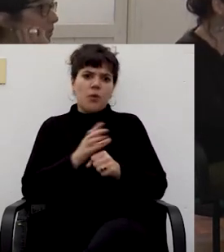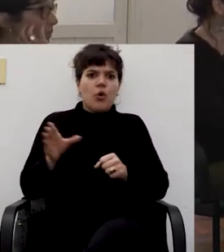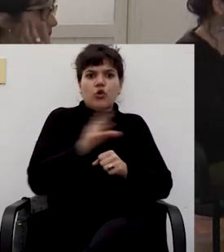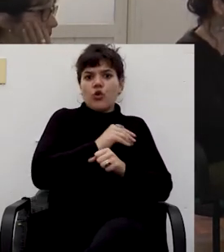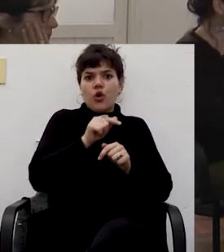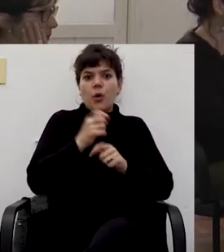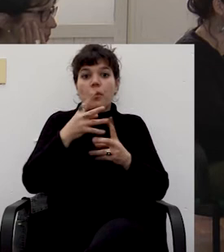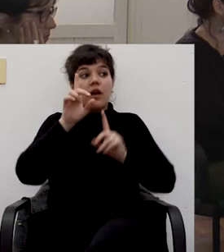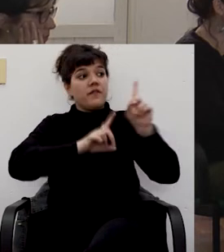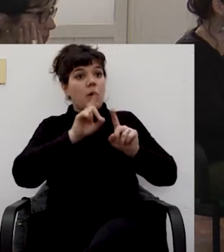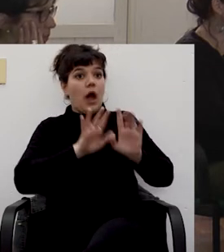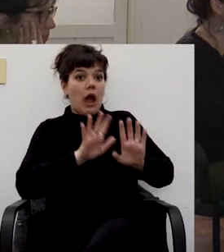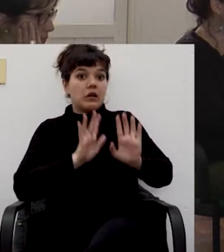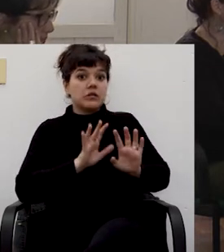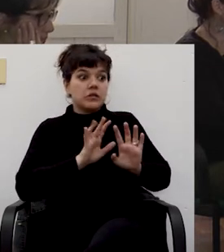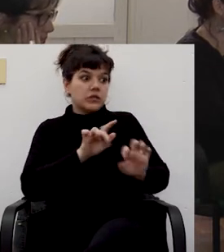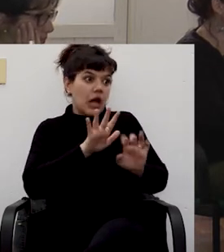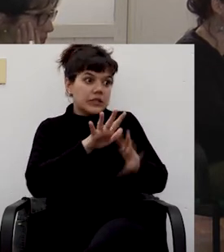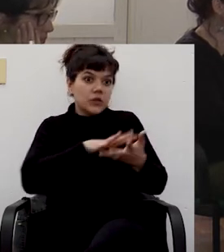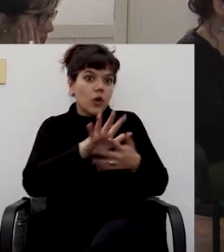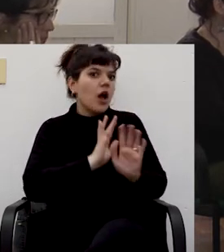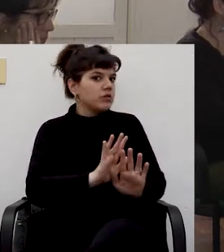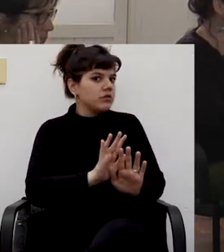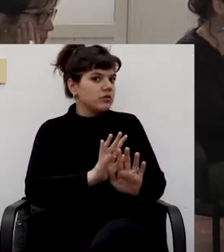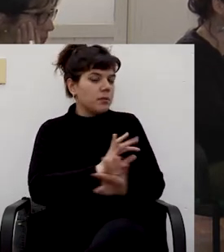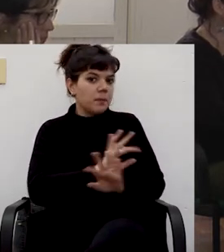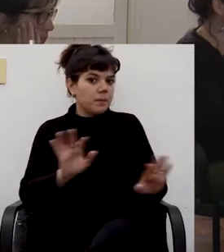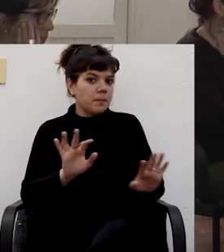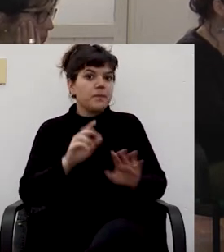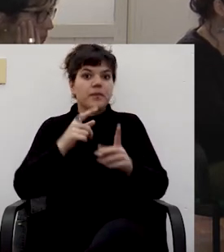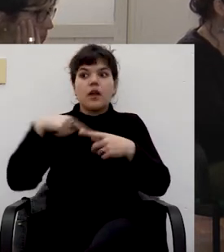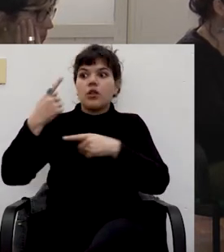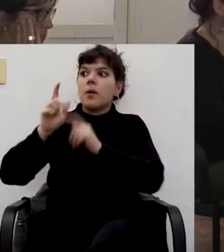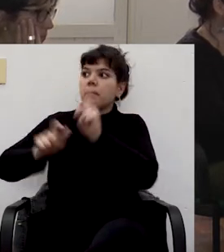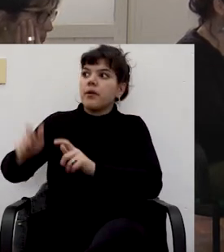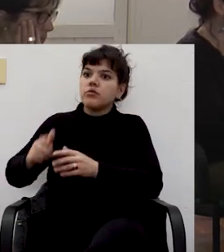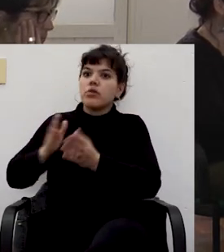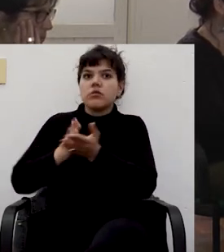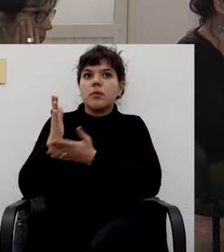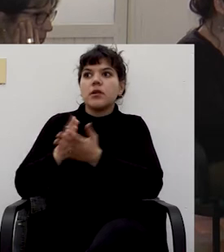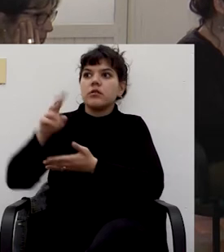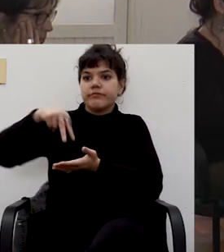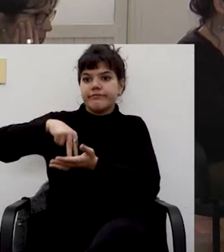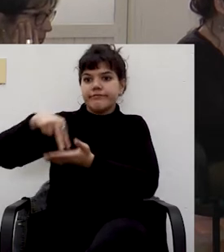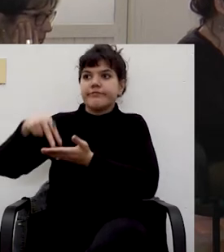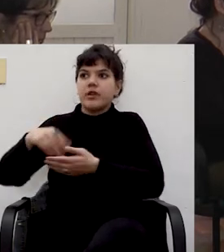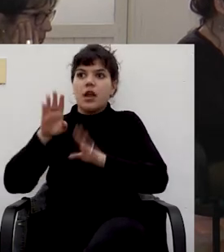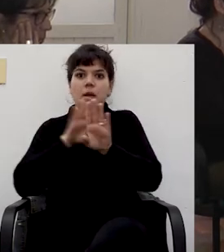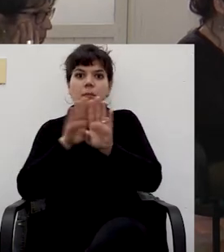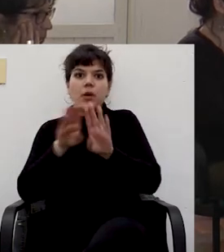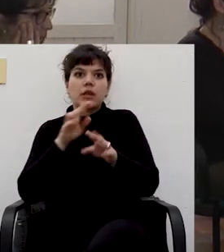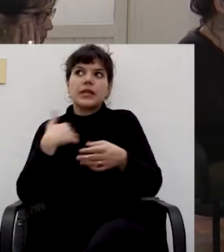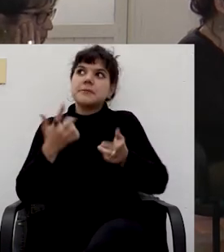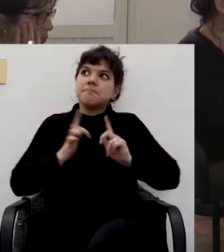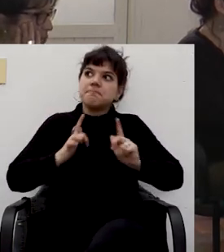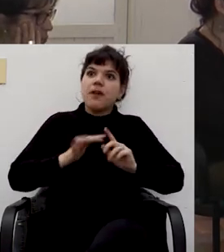universidad le pasa esto y punto, con cada una de las personas que se paran la puerta porque o